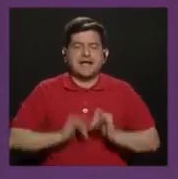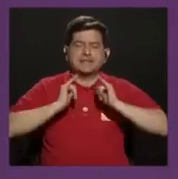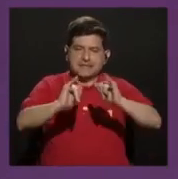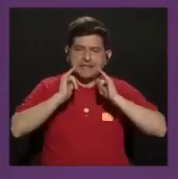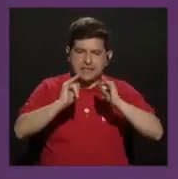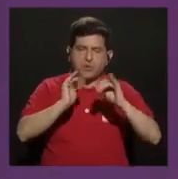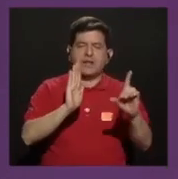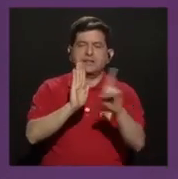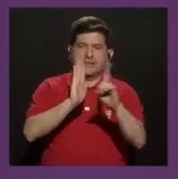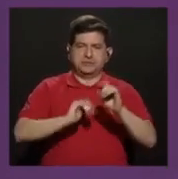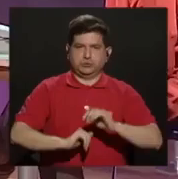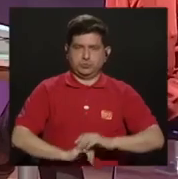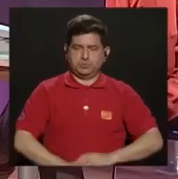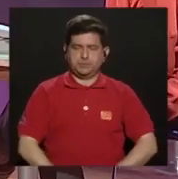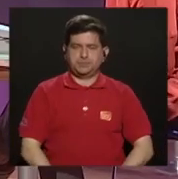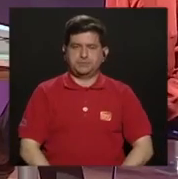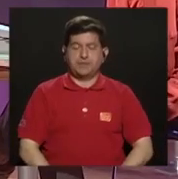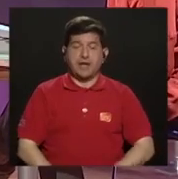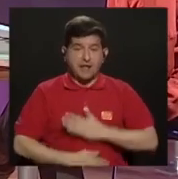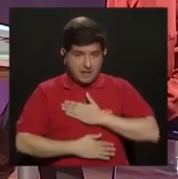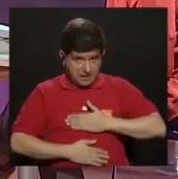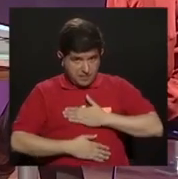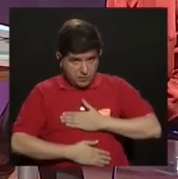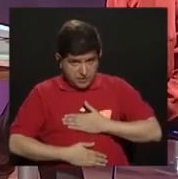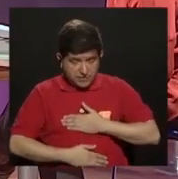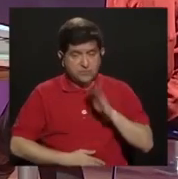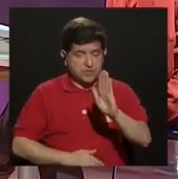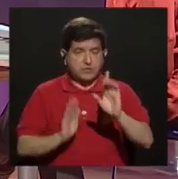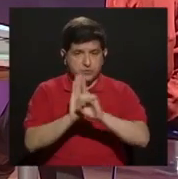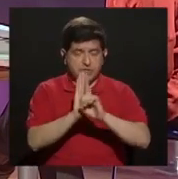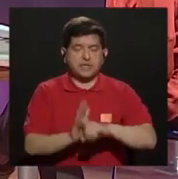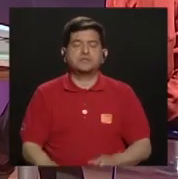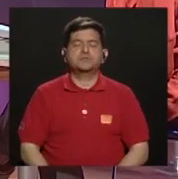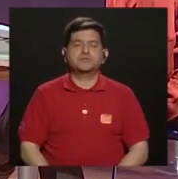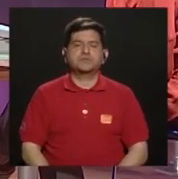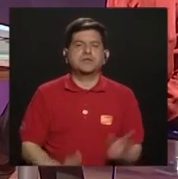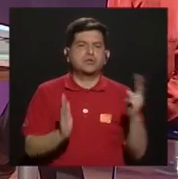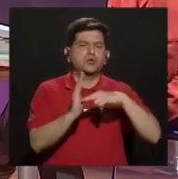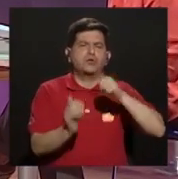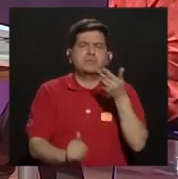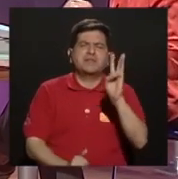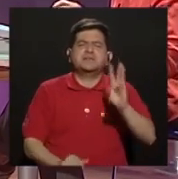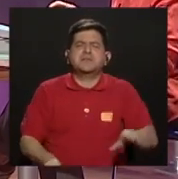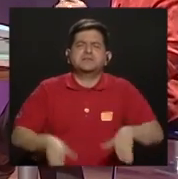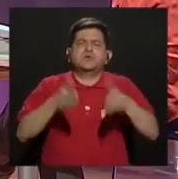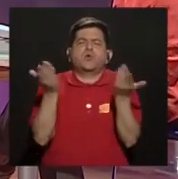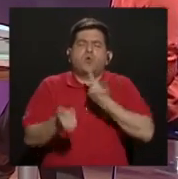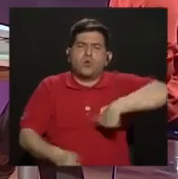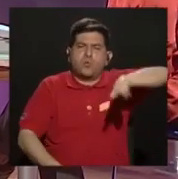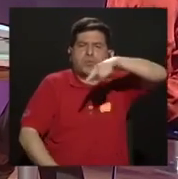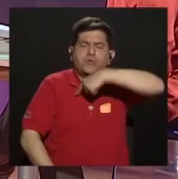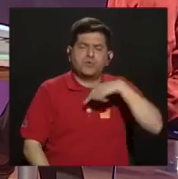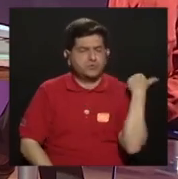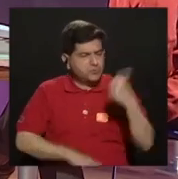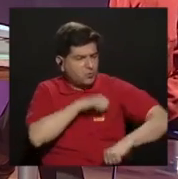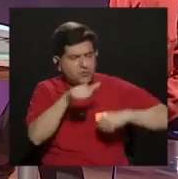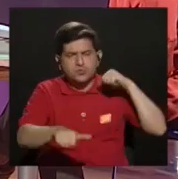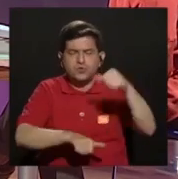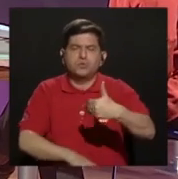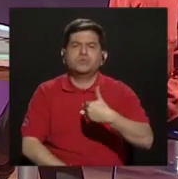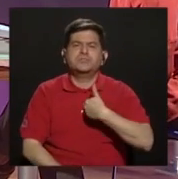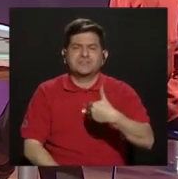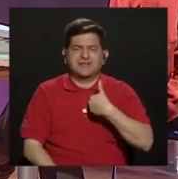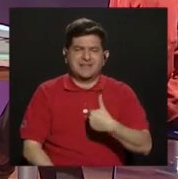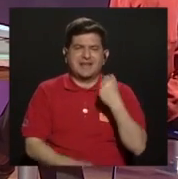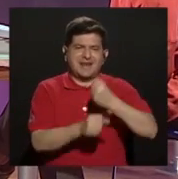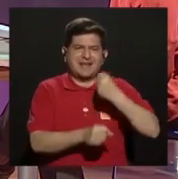igualitaria, con derechos, con el disfrute de derechos. Vea, claro. En un 2016, ¿cómo va a ser posible que nosotras estemos luchando para tener